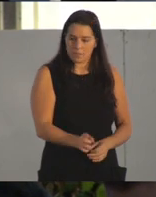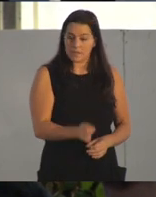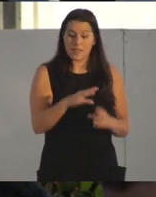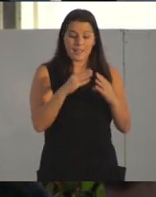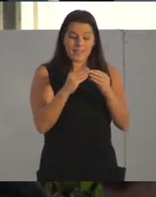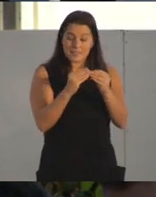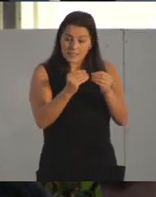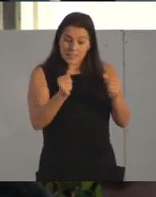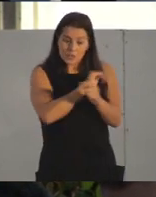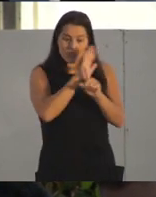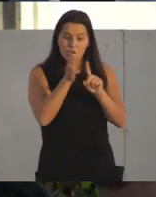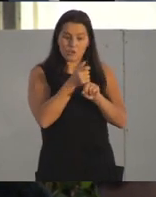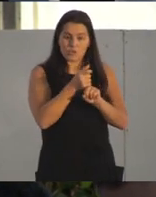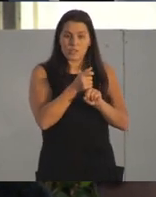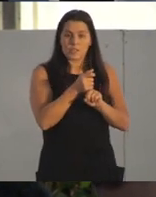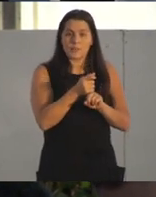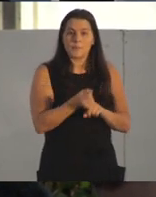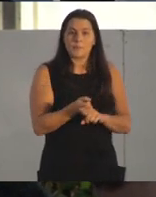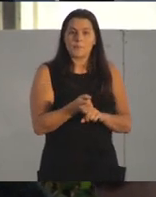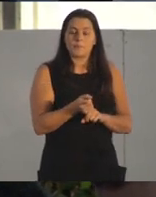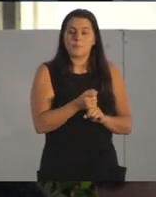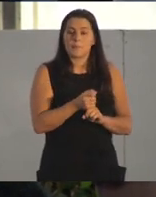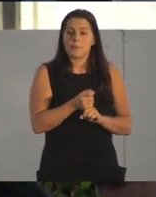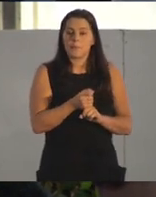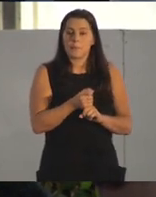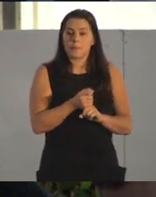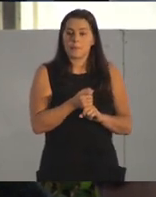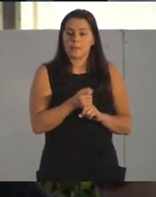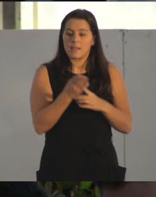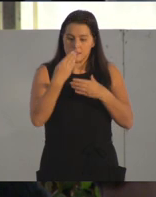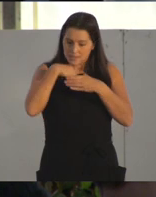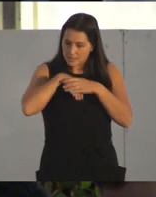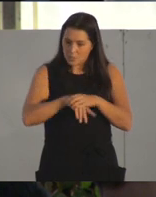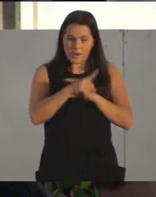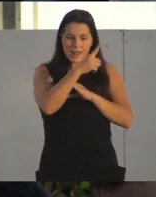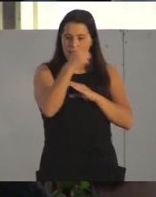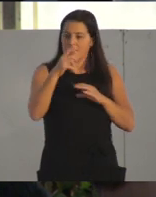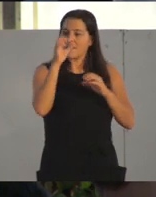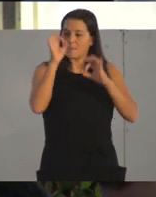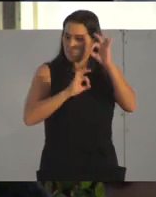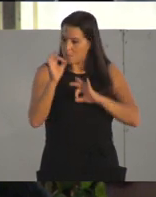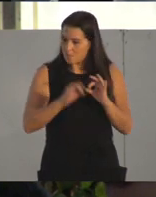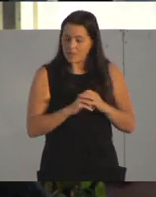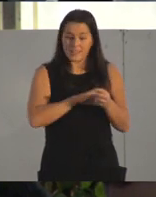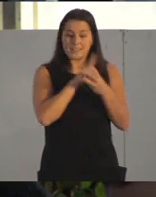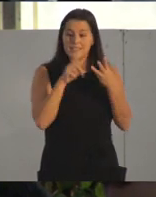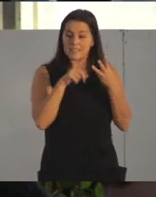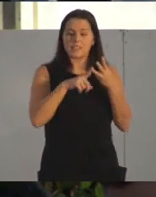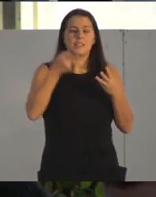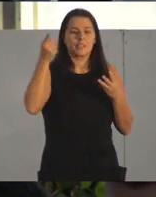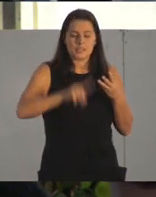se texturizan estos platos fríos la conserva 100%. El tercer elemento que sería muy